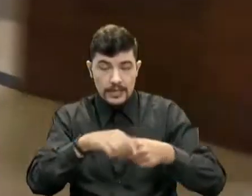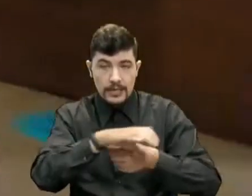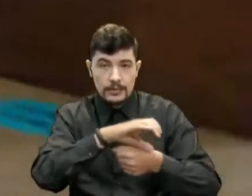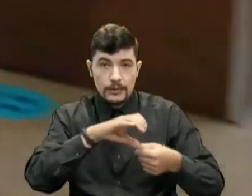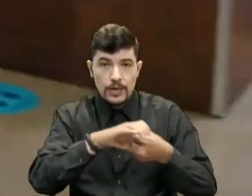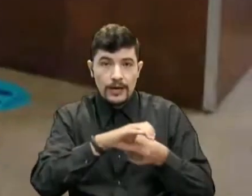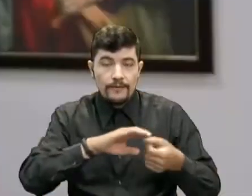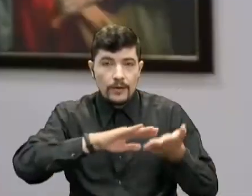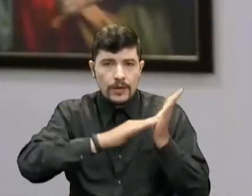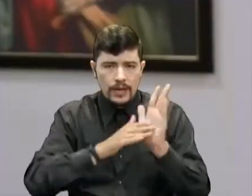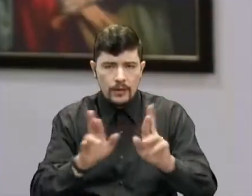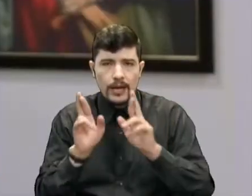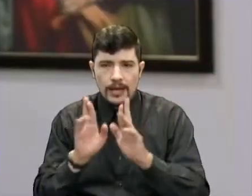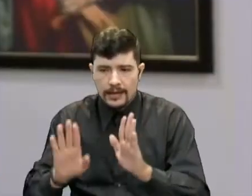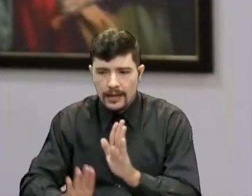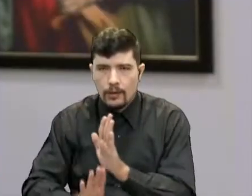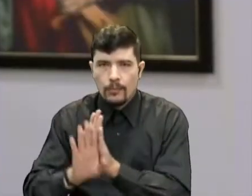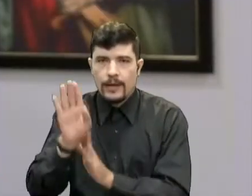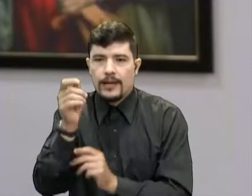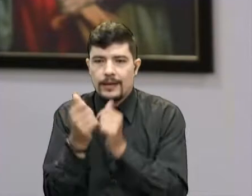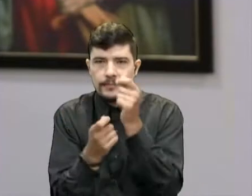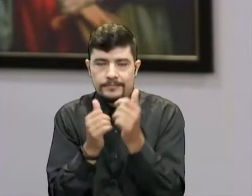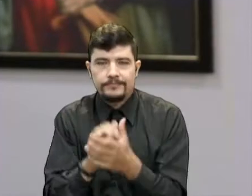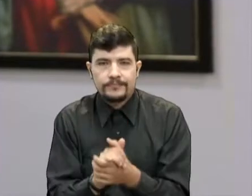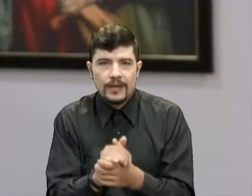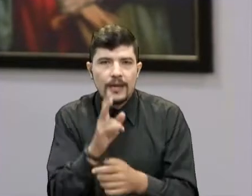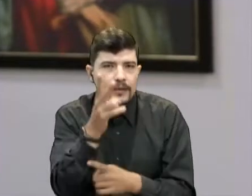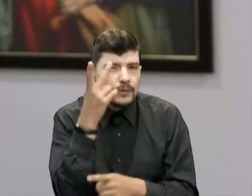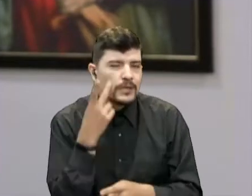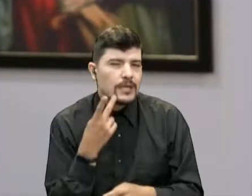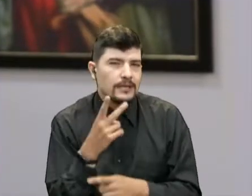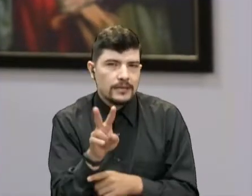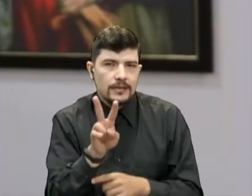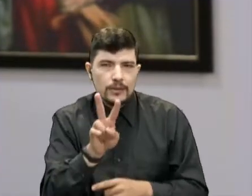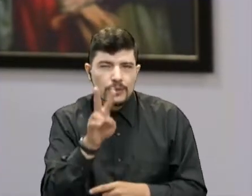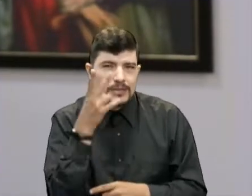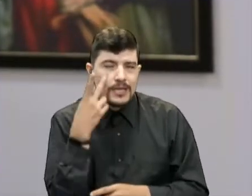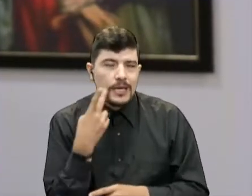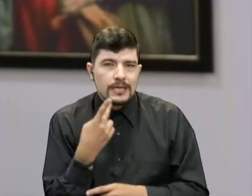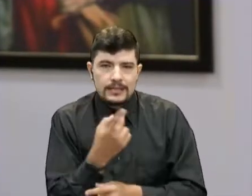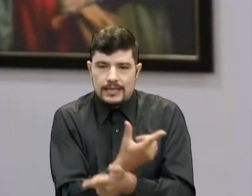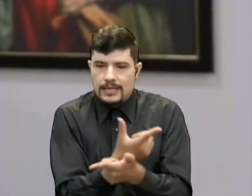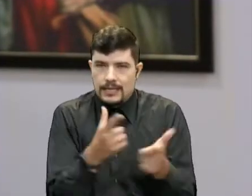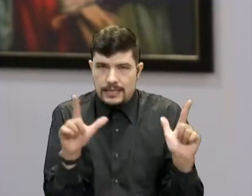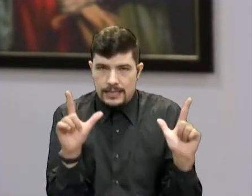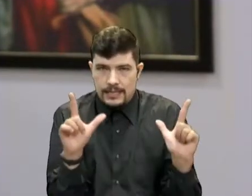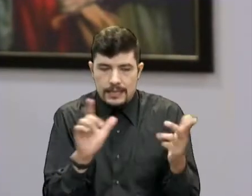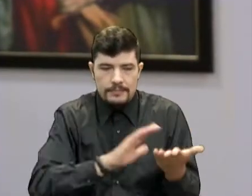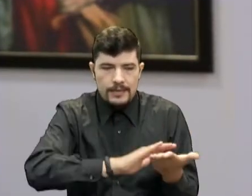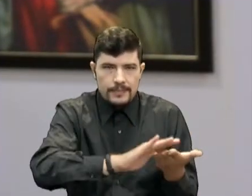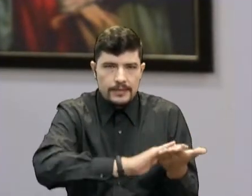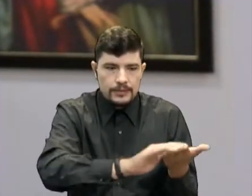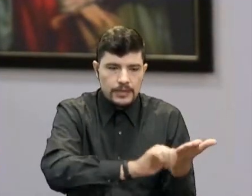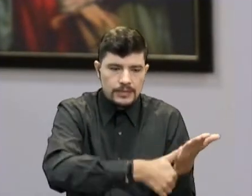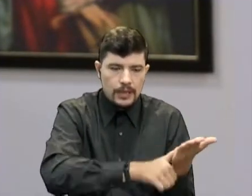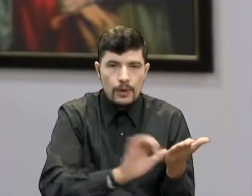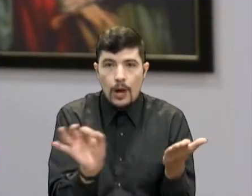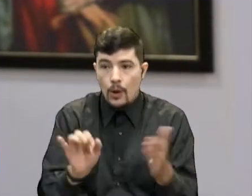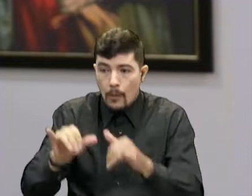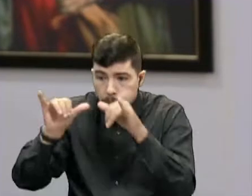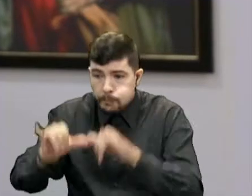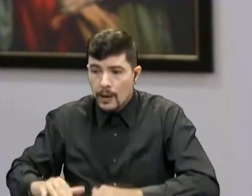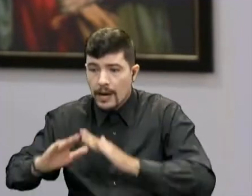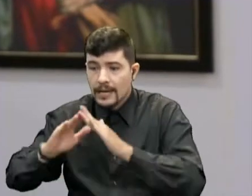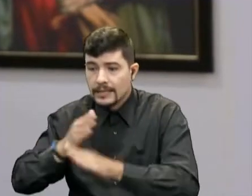reactivación económica. Vamos a contar con un levantamiento de las diferentes restricciones, como es el caso del pico y cédula y como es el caso del toque de queda. Durante